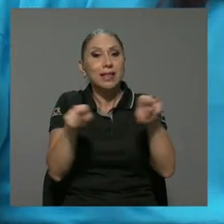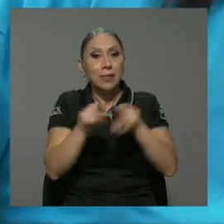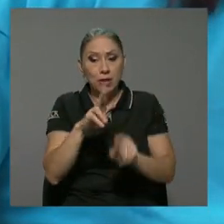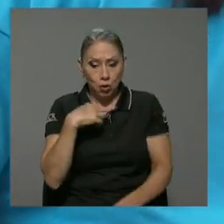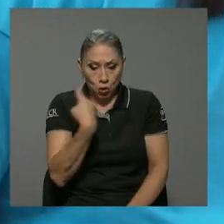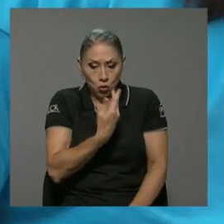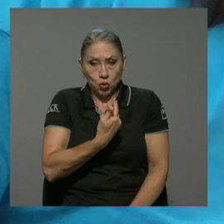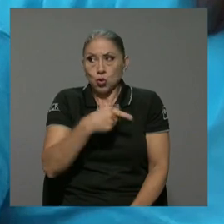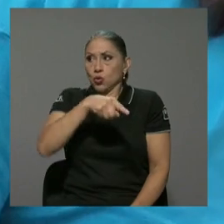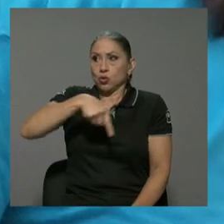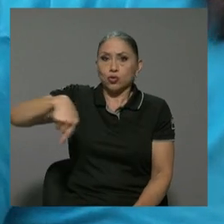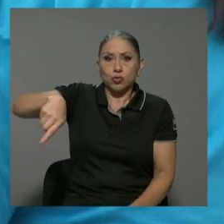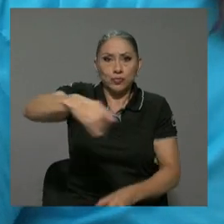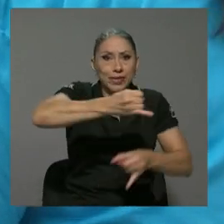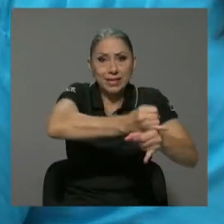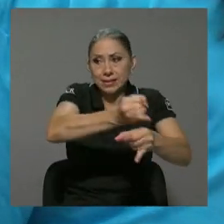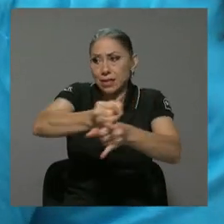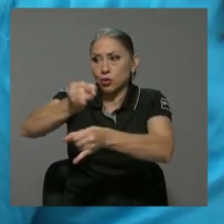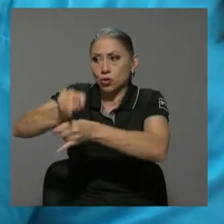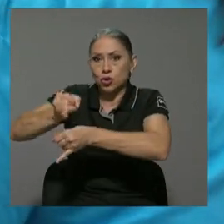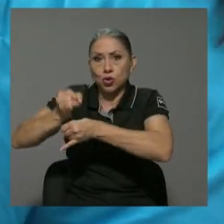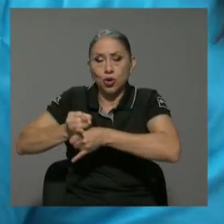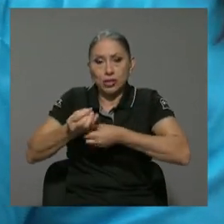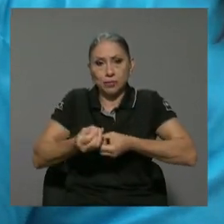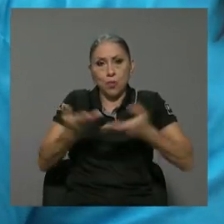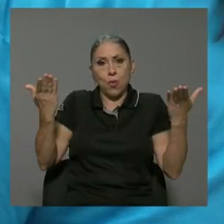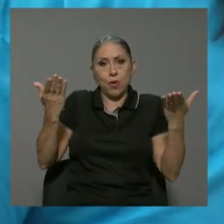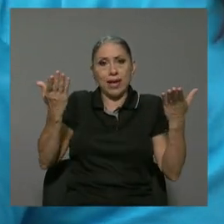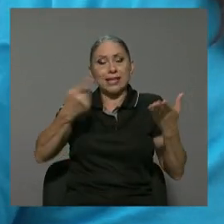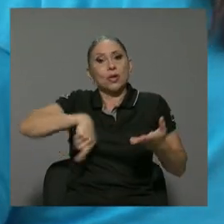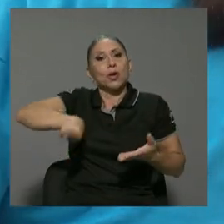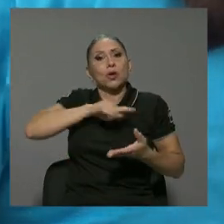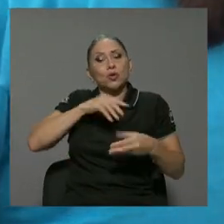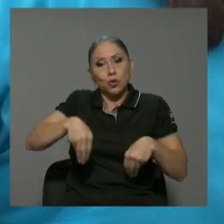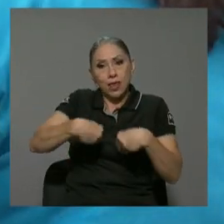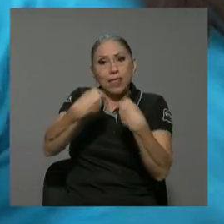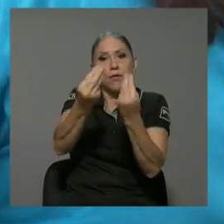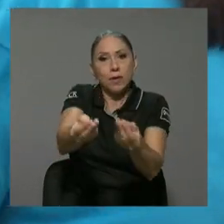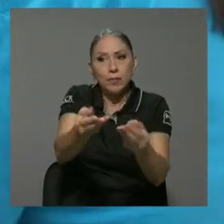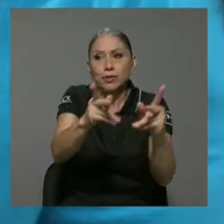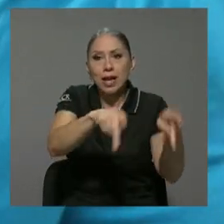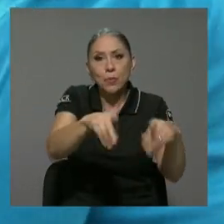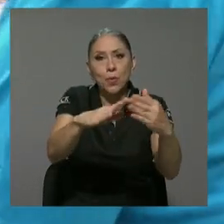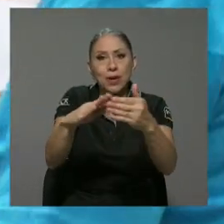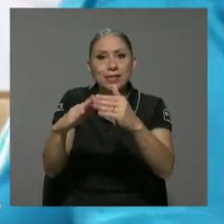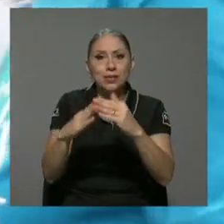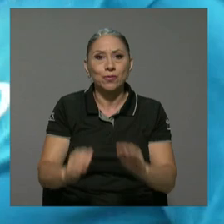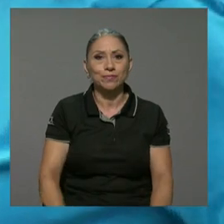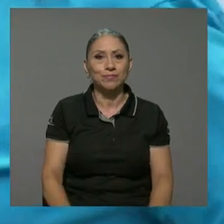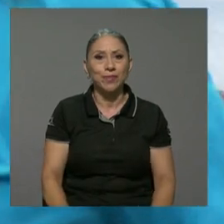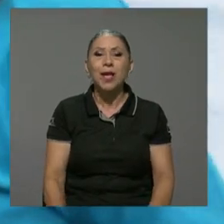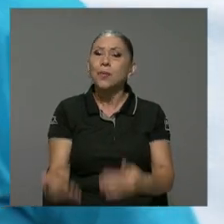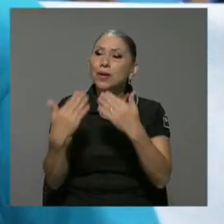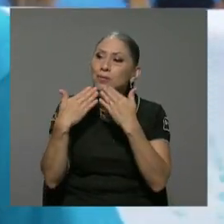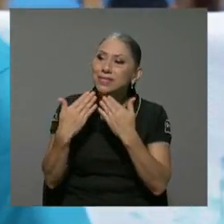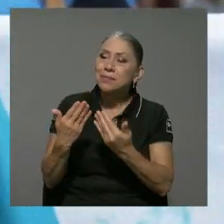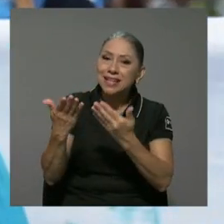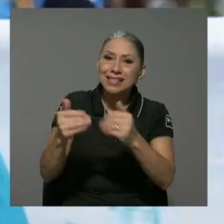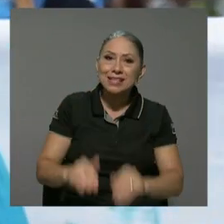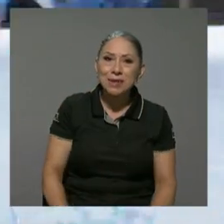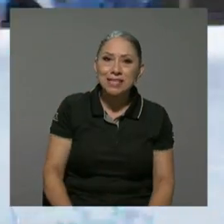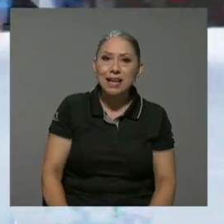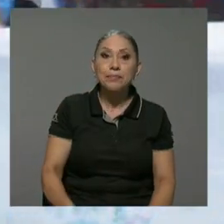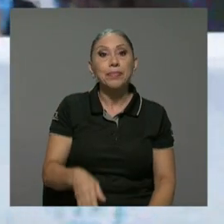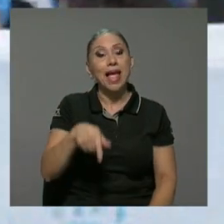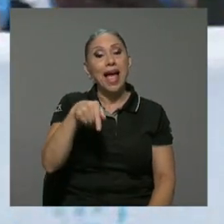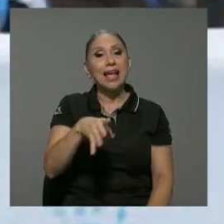mismos como instituciones del Estado le devolvemos a la población. Bueno, muchísimas gracias, Marcela. Aquí